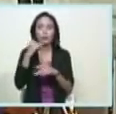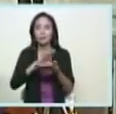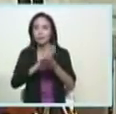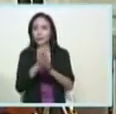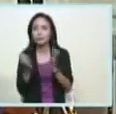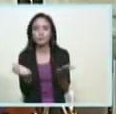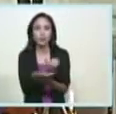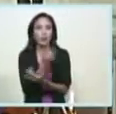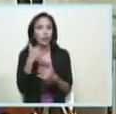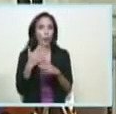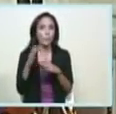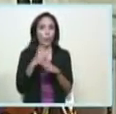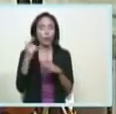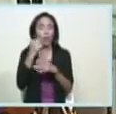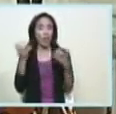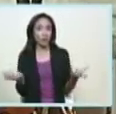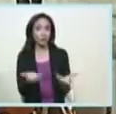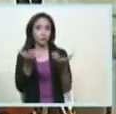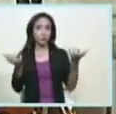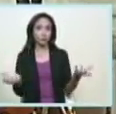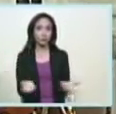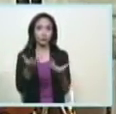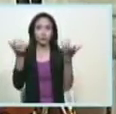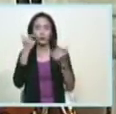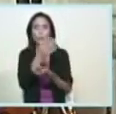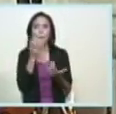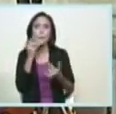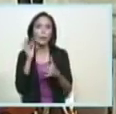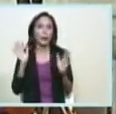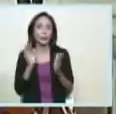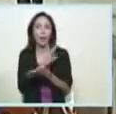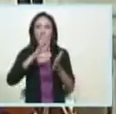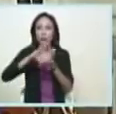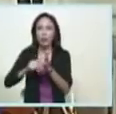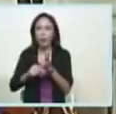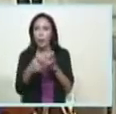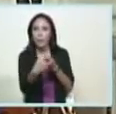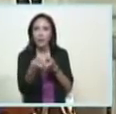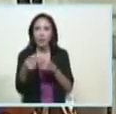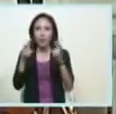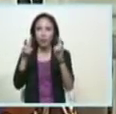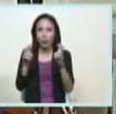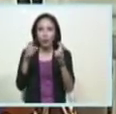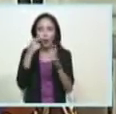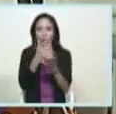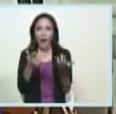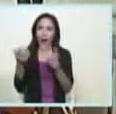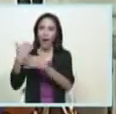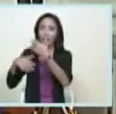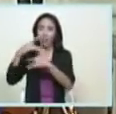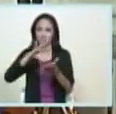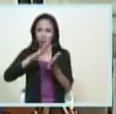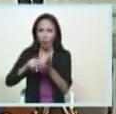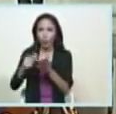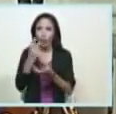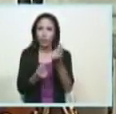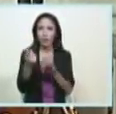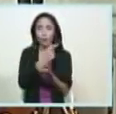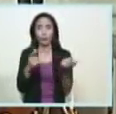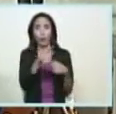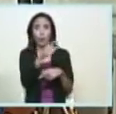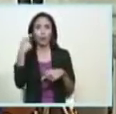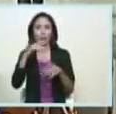las manos hagan hogueras grande y metan las manos ahí con los billetes que se robaron del país se les queden las manos con padre